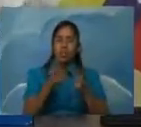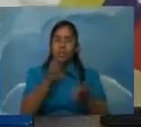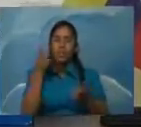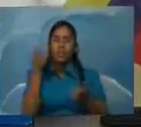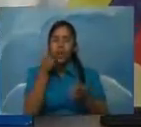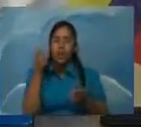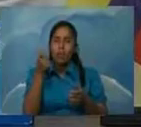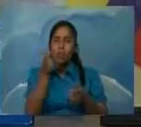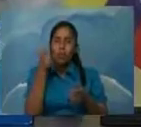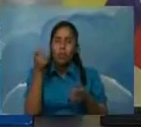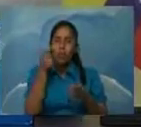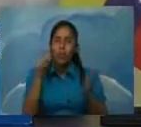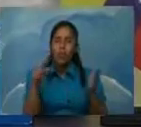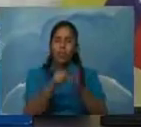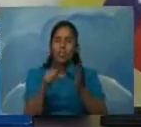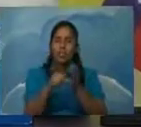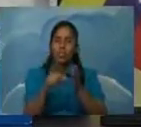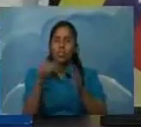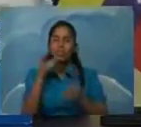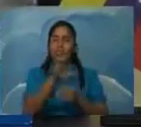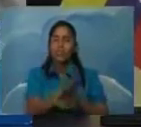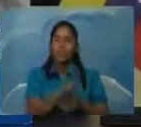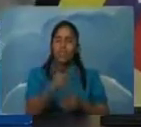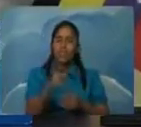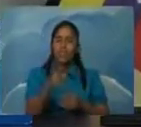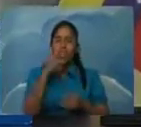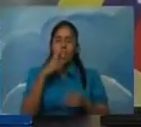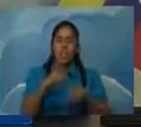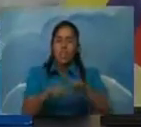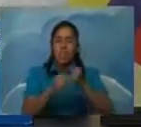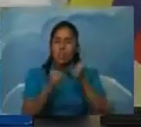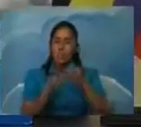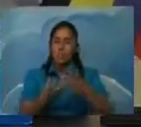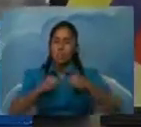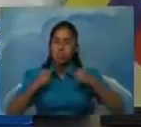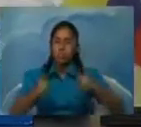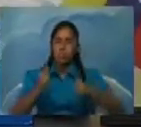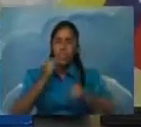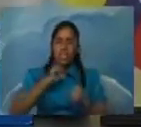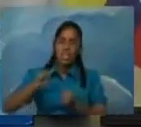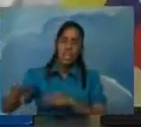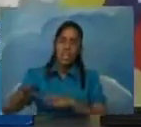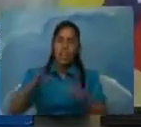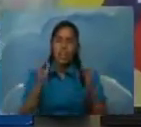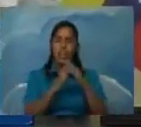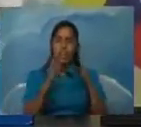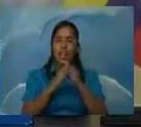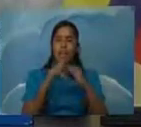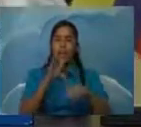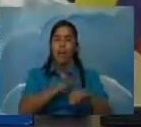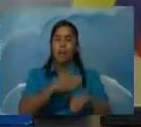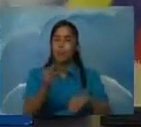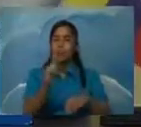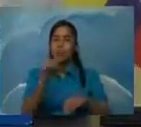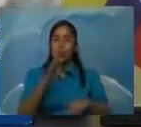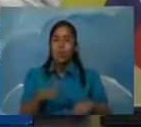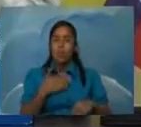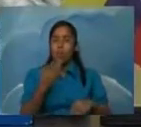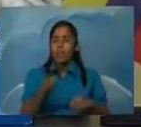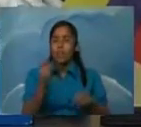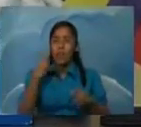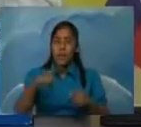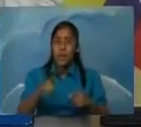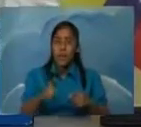buscar dónde está el pan leudado para sacarlo de la casa, porque no puede haber pan